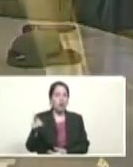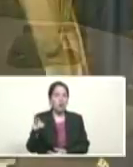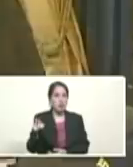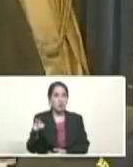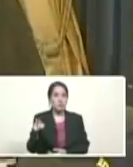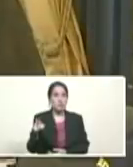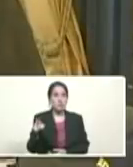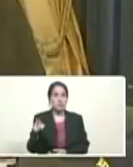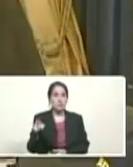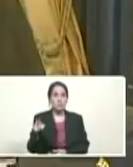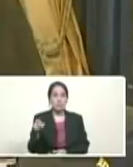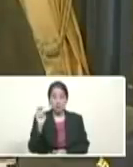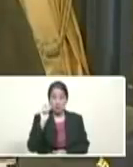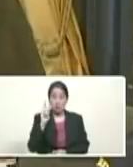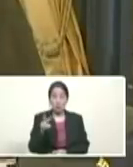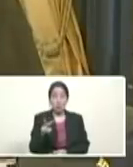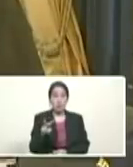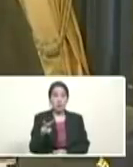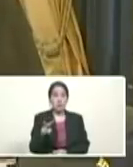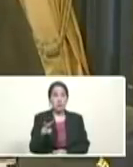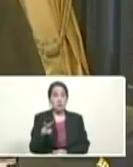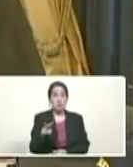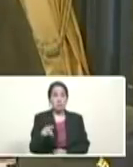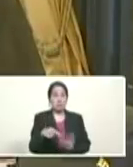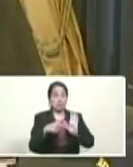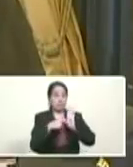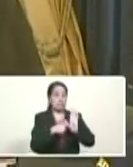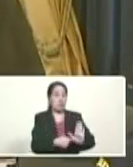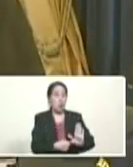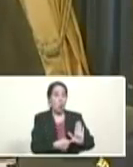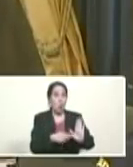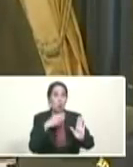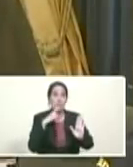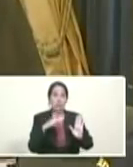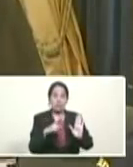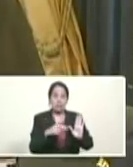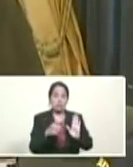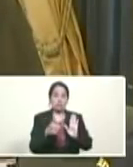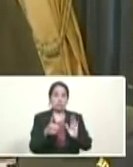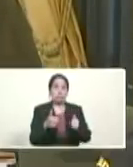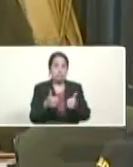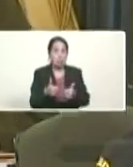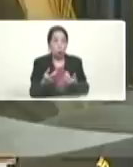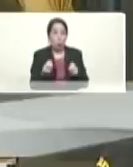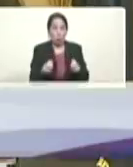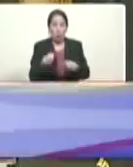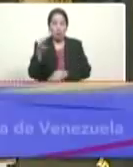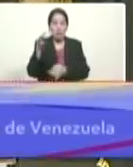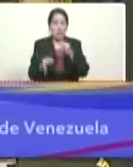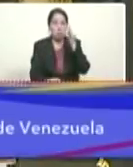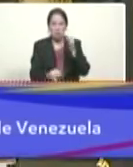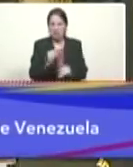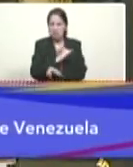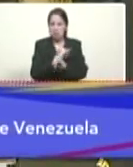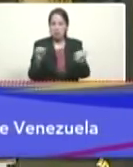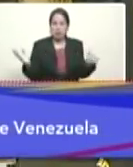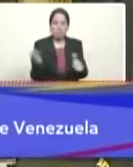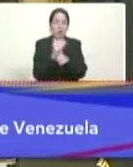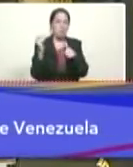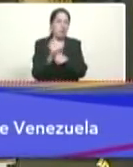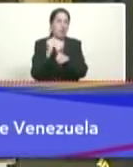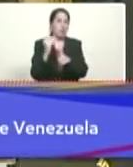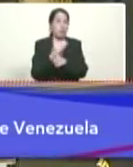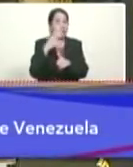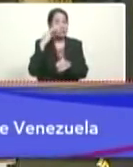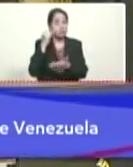te ven debe la buena parte de las cosas que ya en el juicio se han demostrado hay